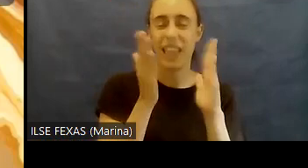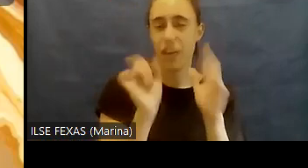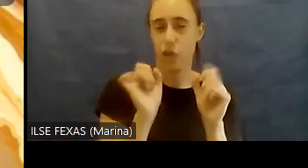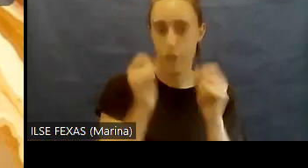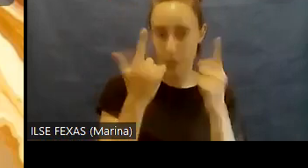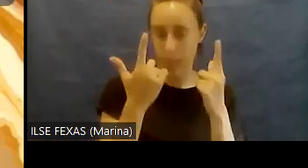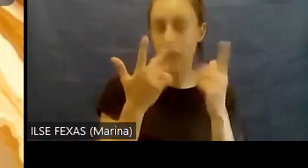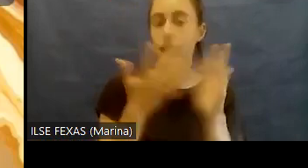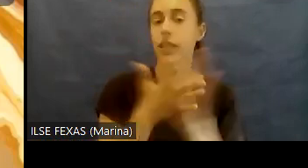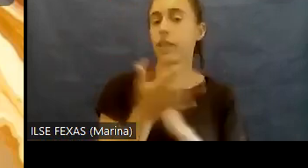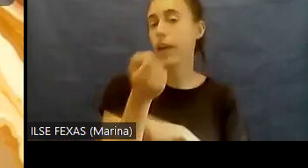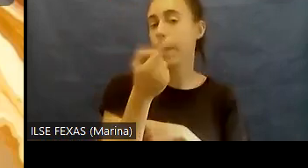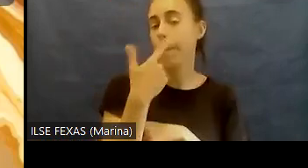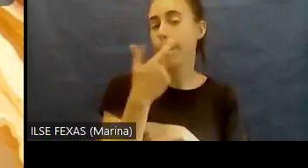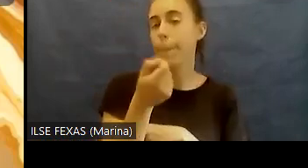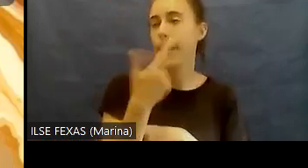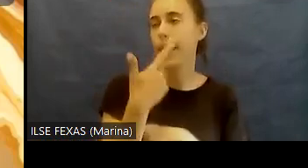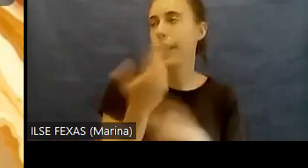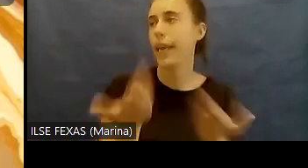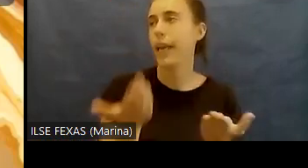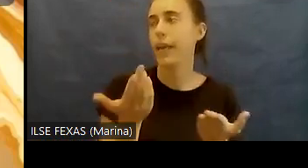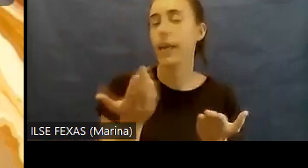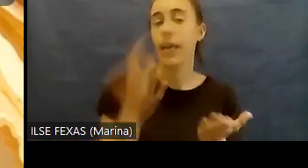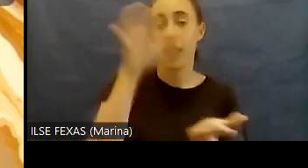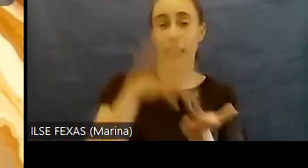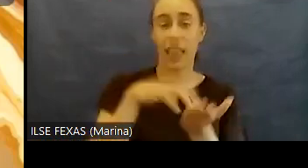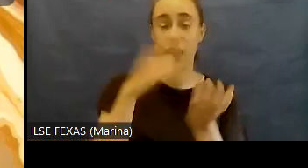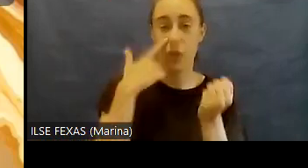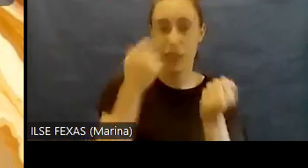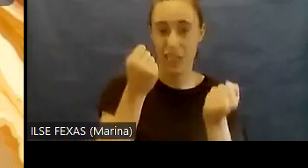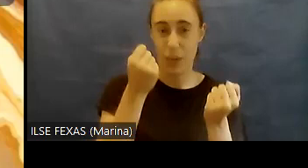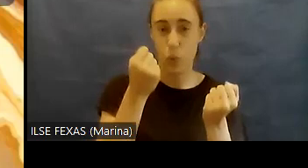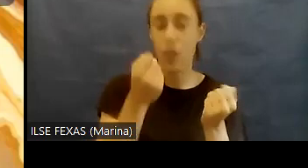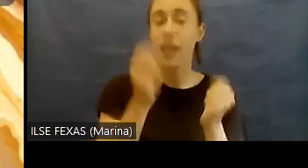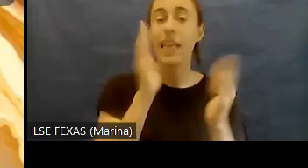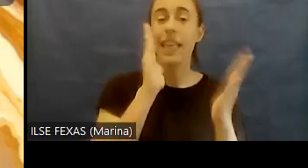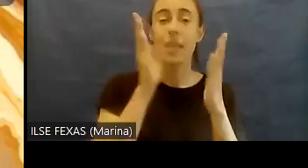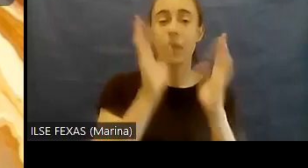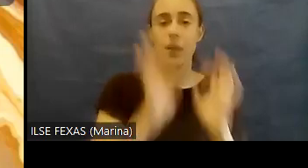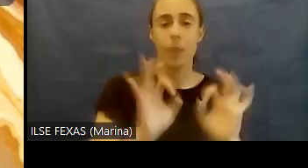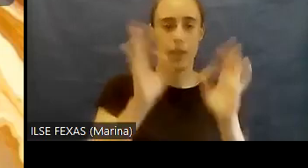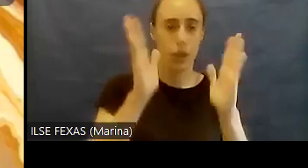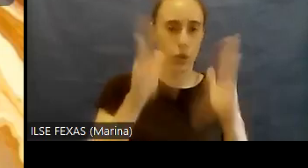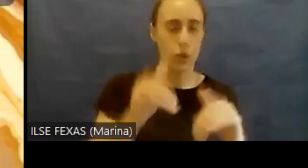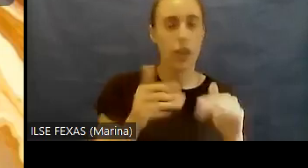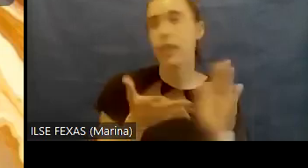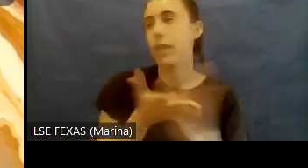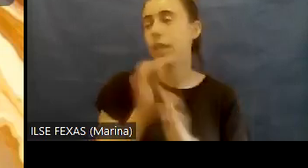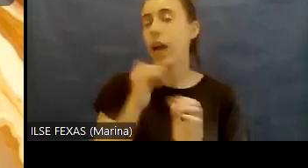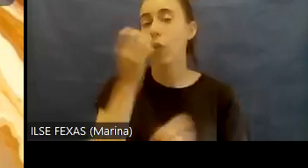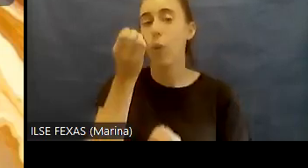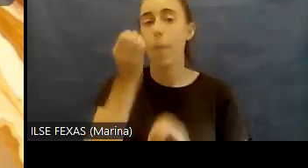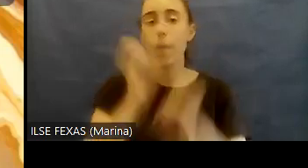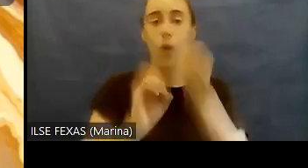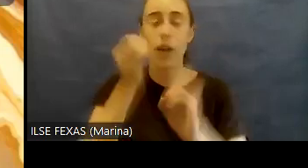medicina que ejercemos nosotros a nivel de los centros de salud, no tenemos ningún tratamiento específico. No hay ninguna molécula que podamos dar para